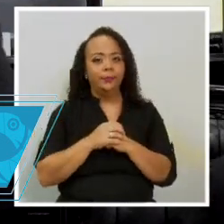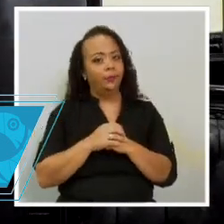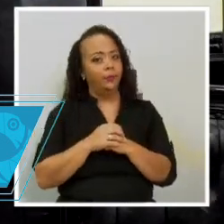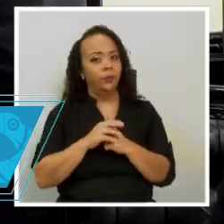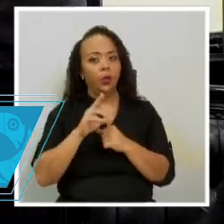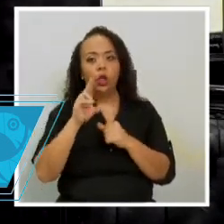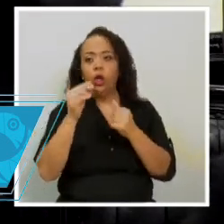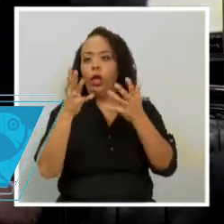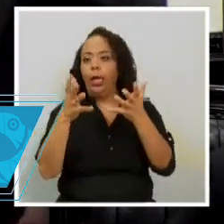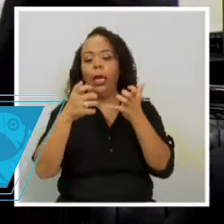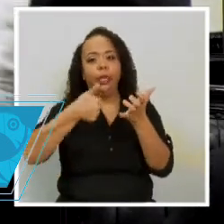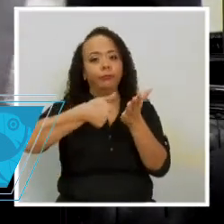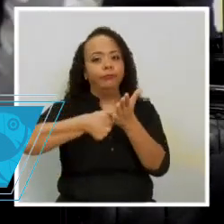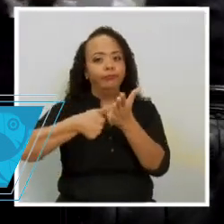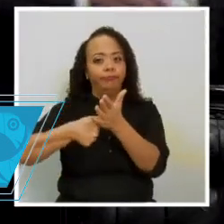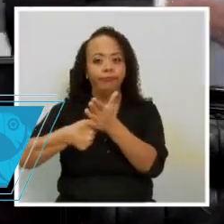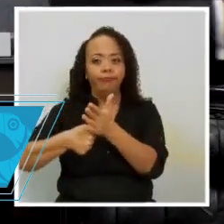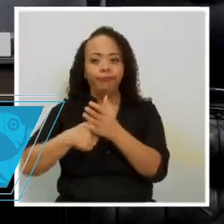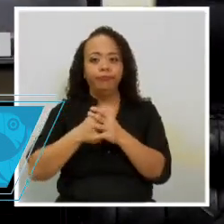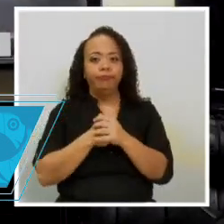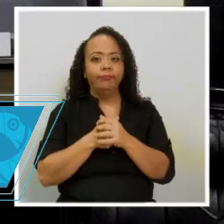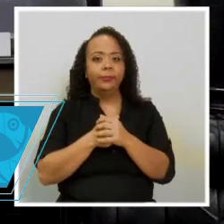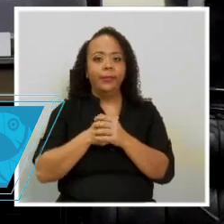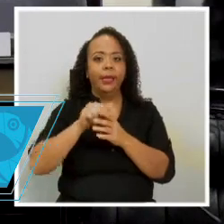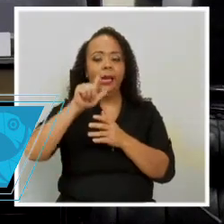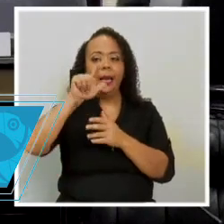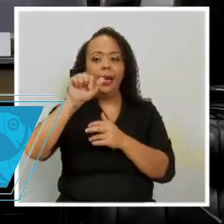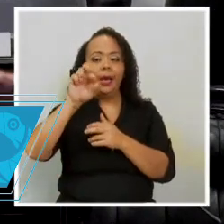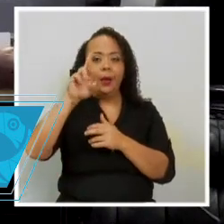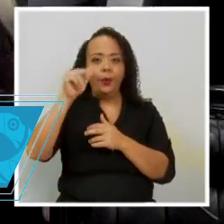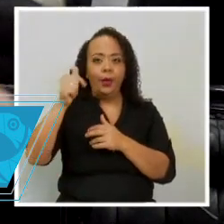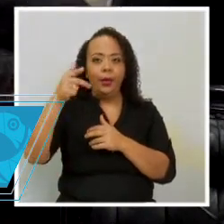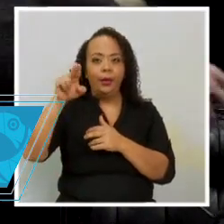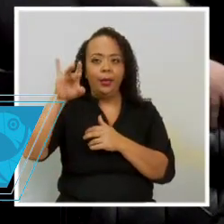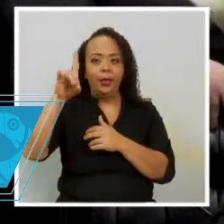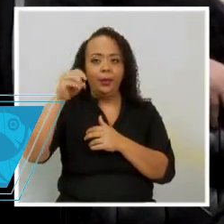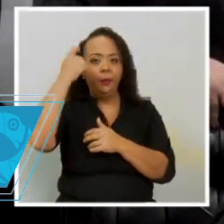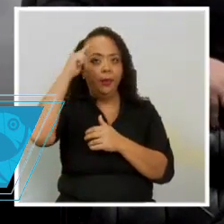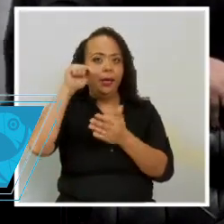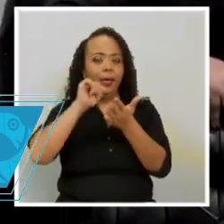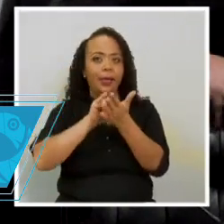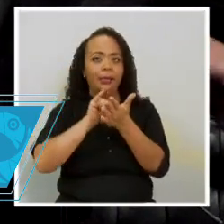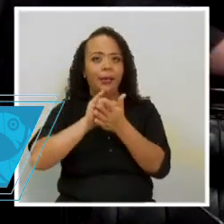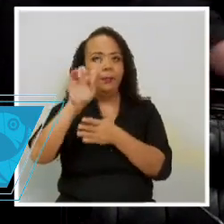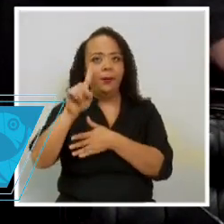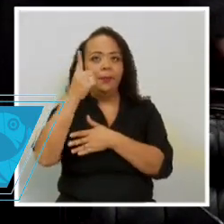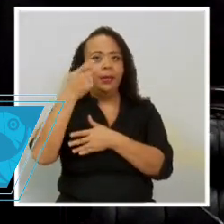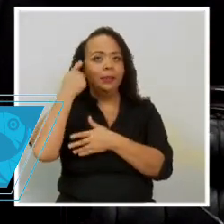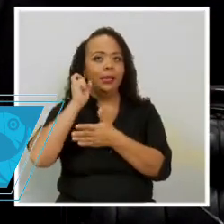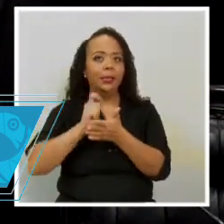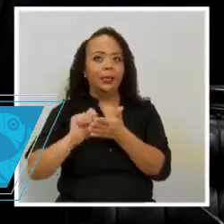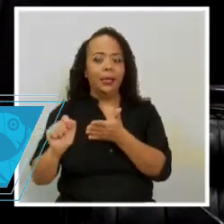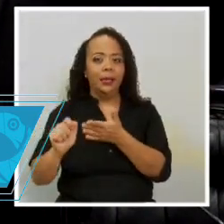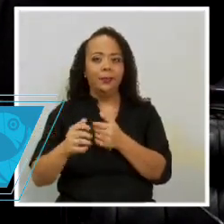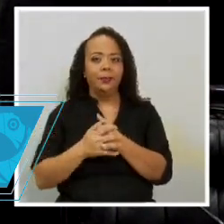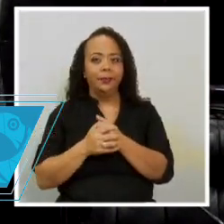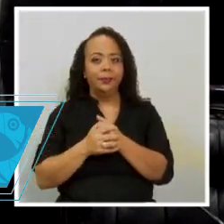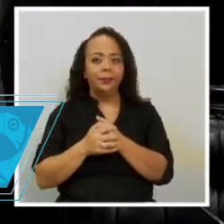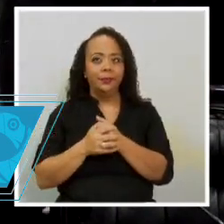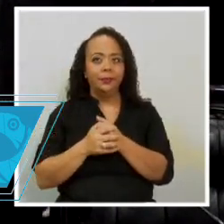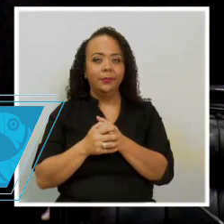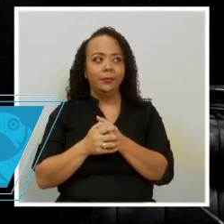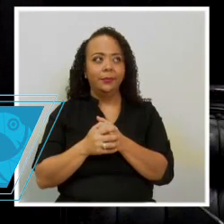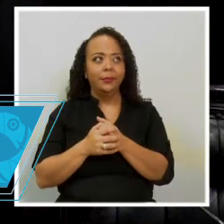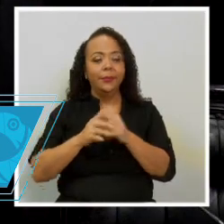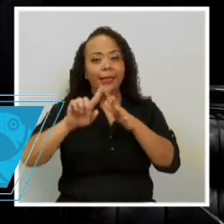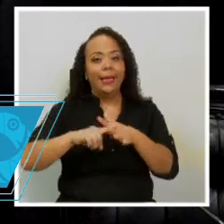resistían a darle el voto a Laura Guido para esa primera secretaría. Bueno, ahí sigue. Lo comentó Roberto Thompson al inicio